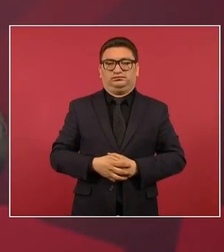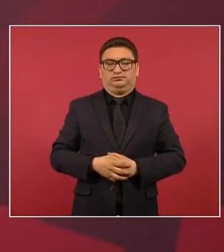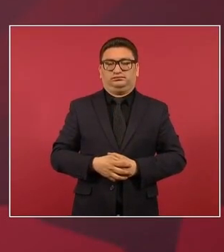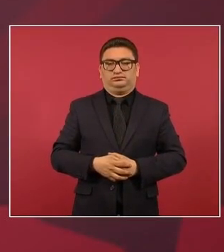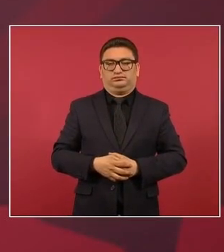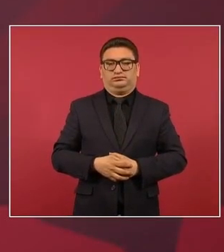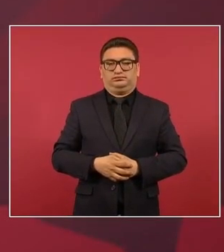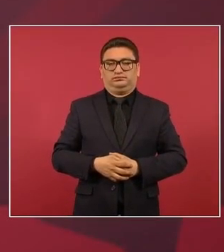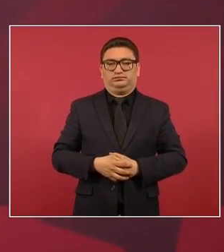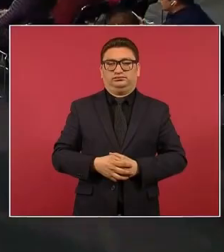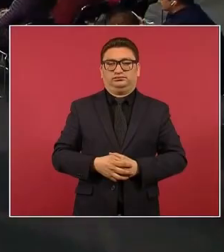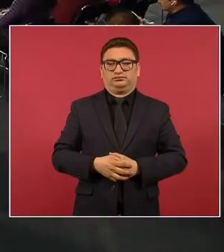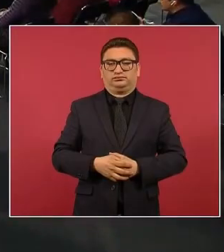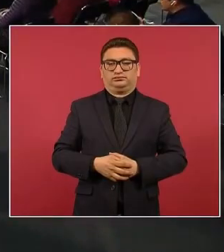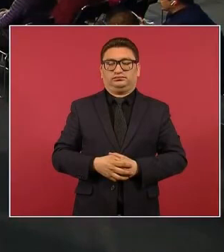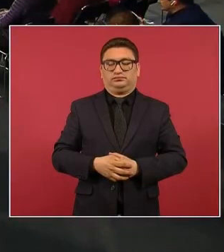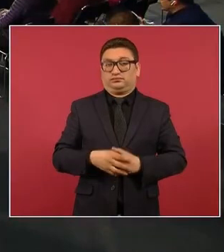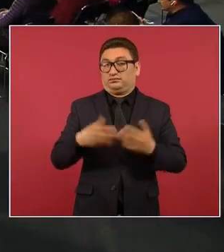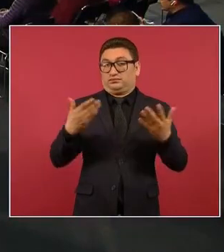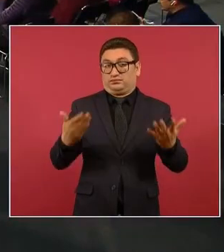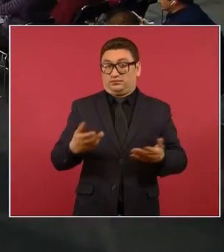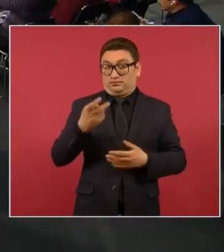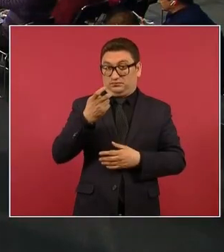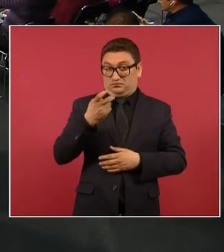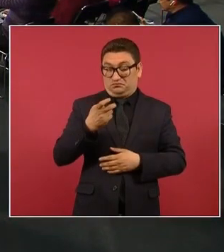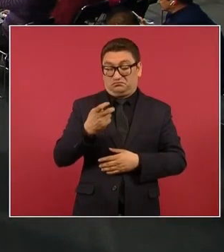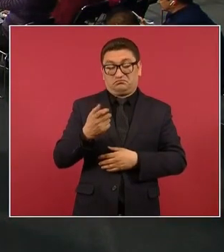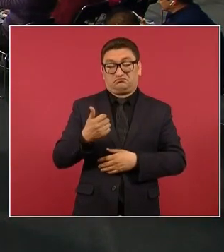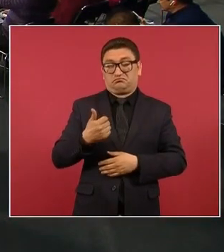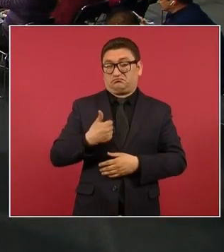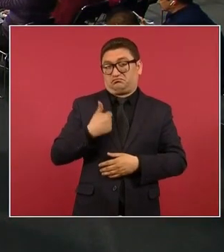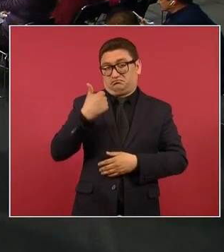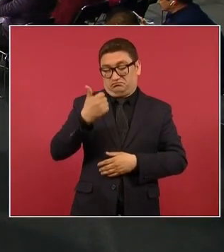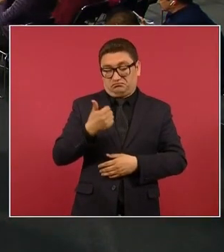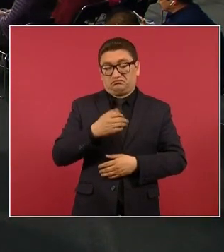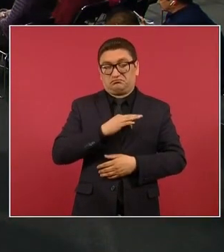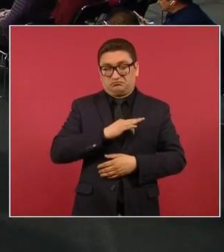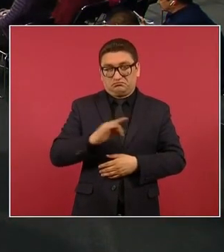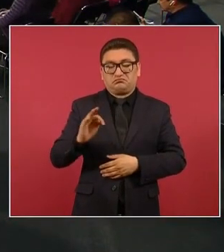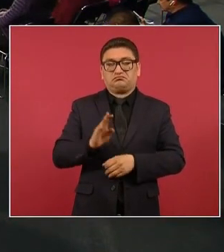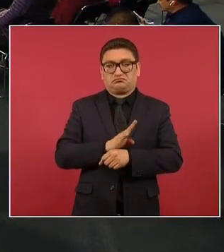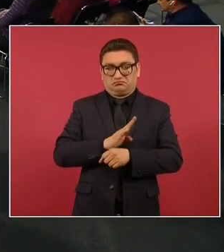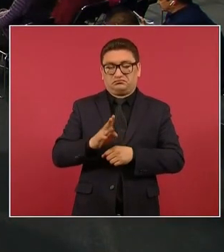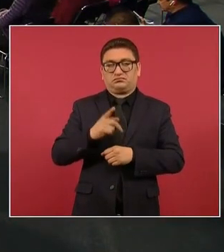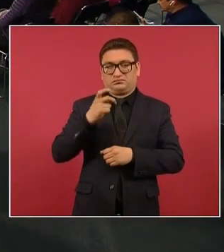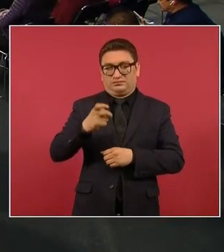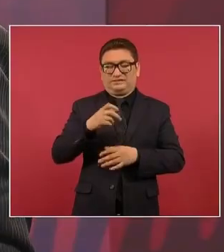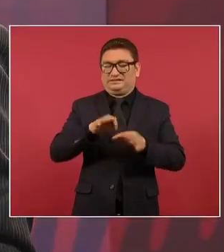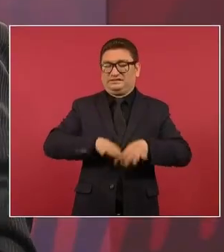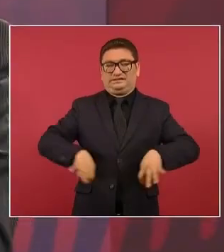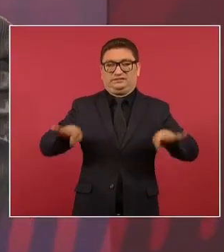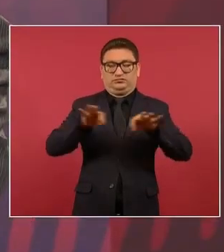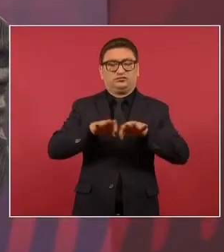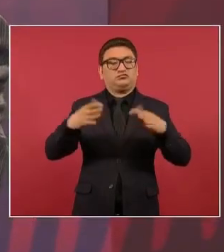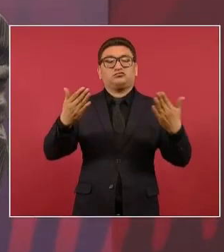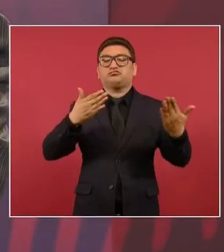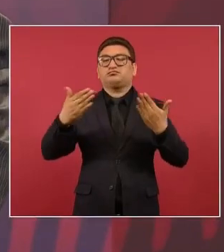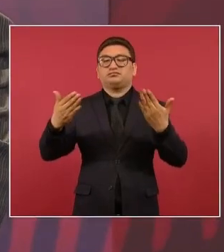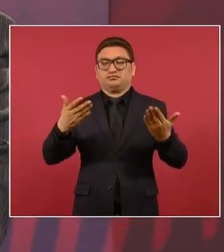Entonces, esa es una ventaja comparativa importantísima, porque